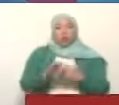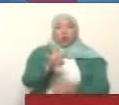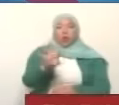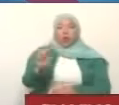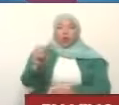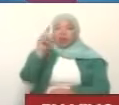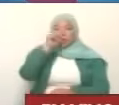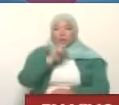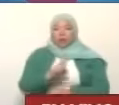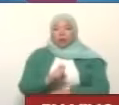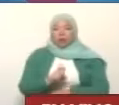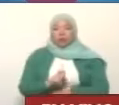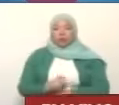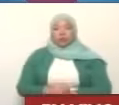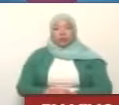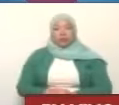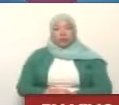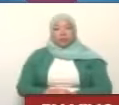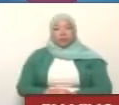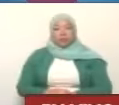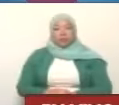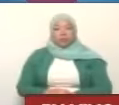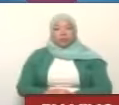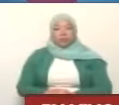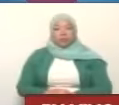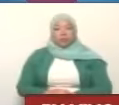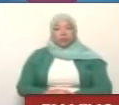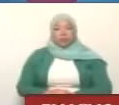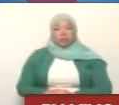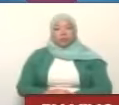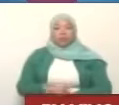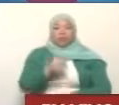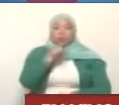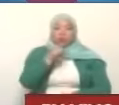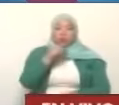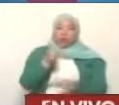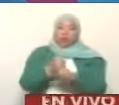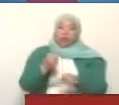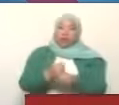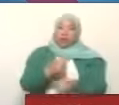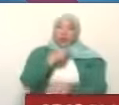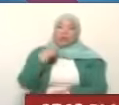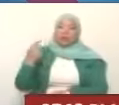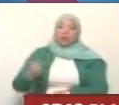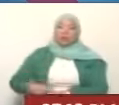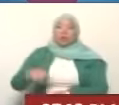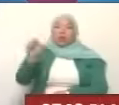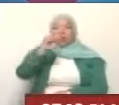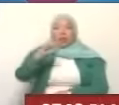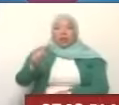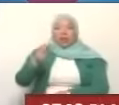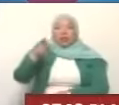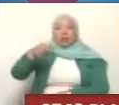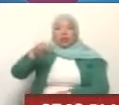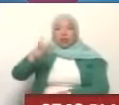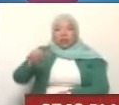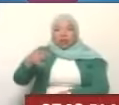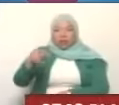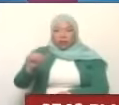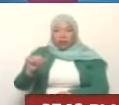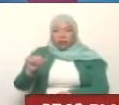años, que convirtieron el municipio Fudong en Shanghái de una